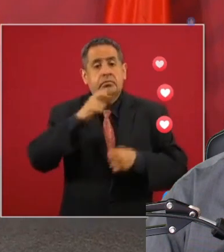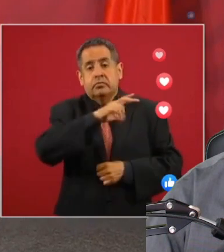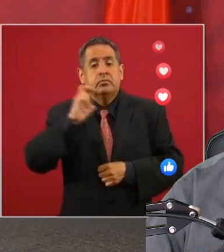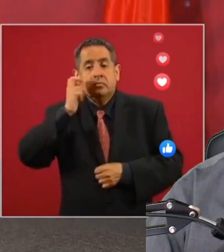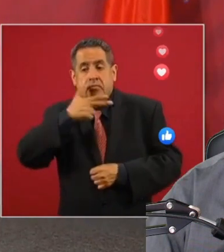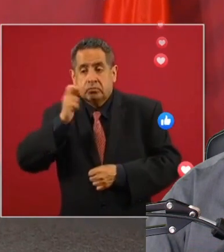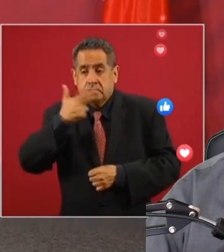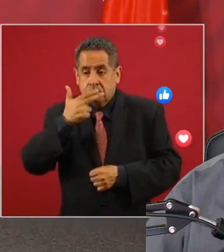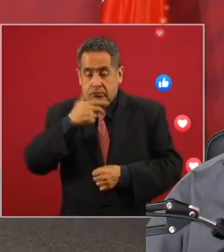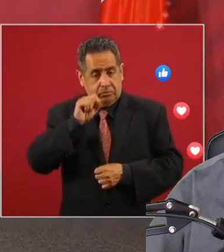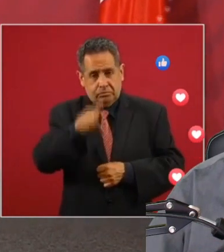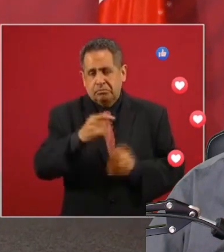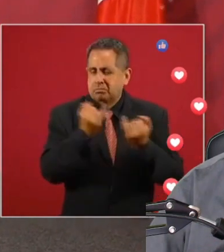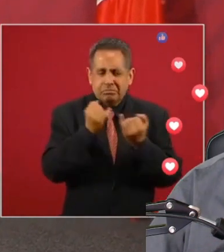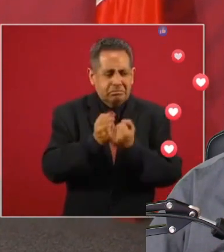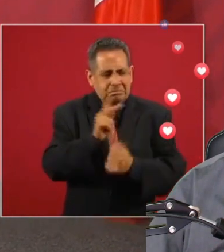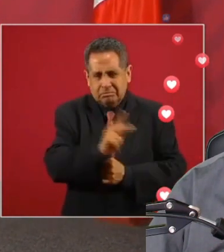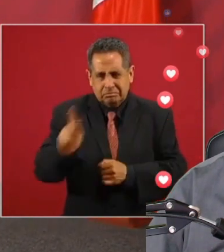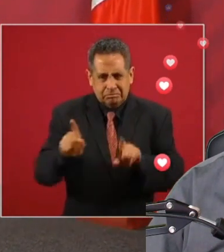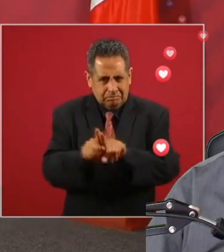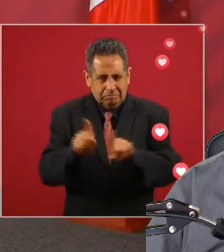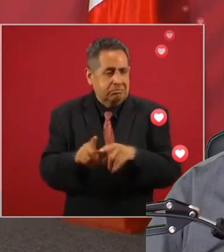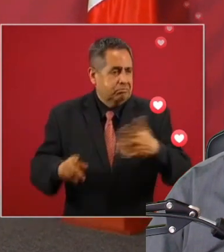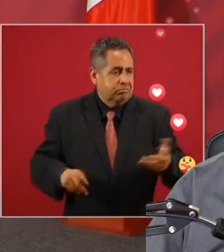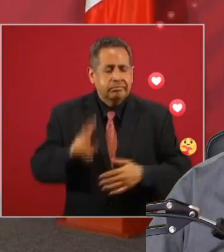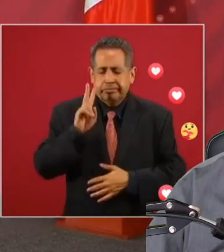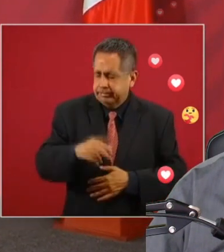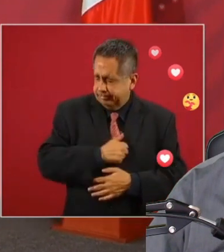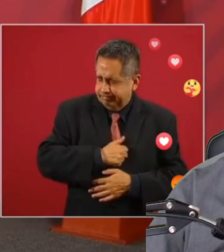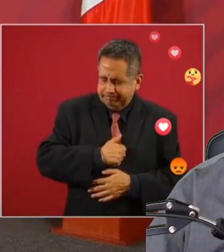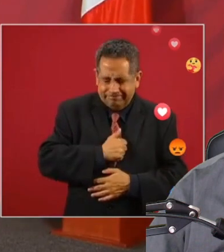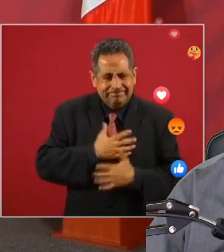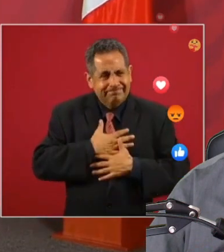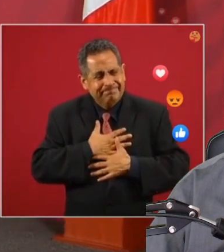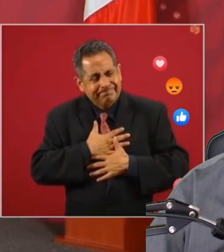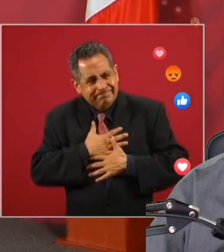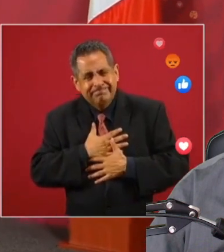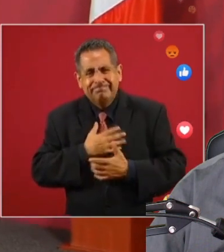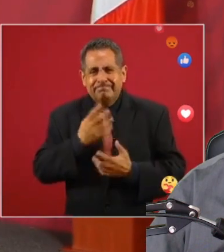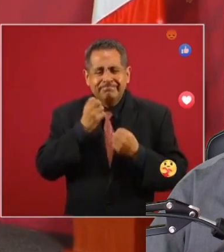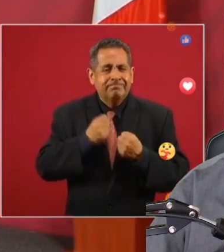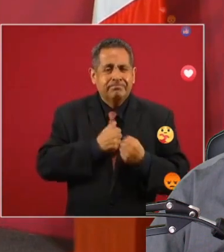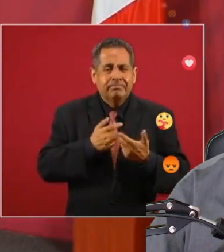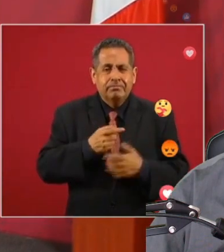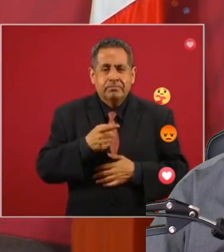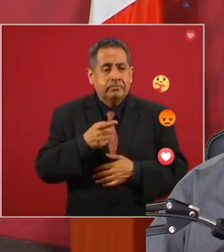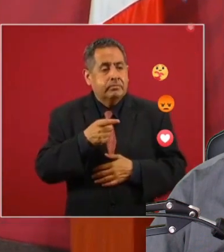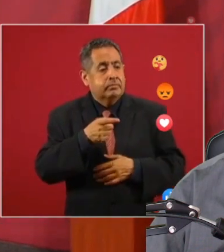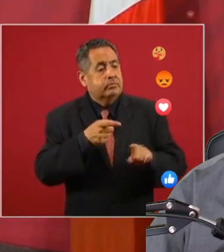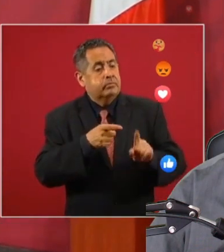Chihuahua. Es lo mismo. Lamento mucho el que haya perdido la